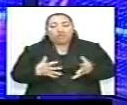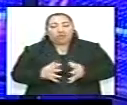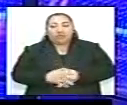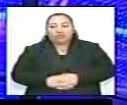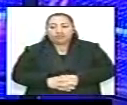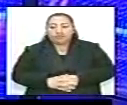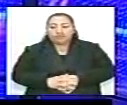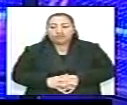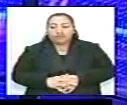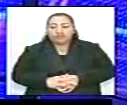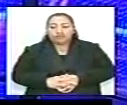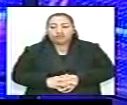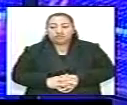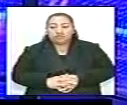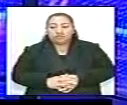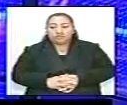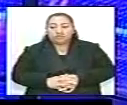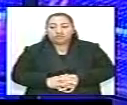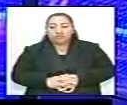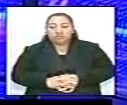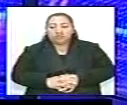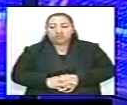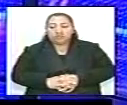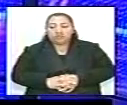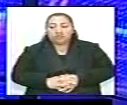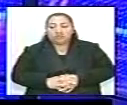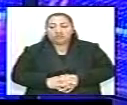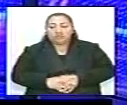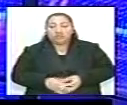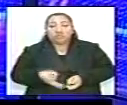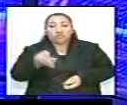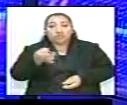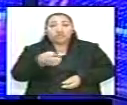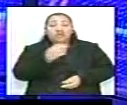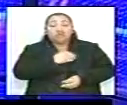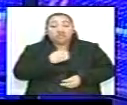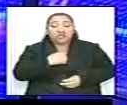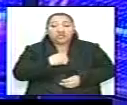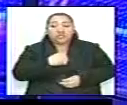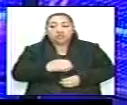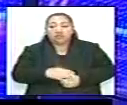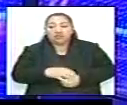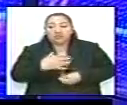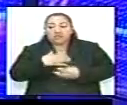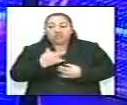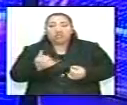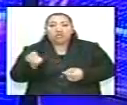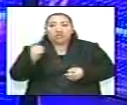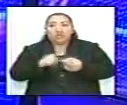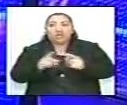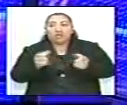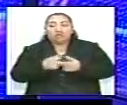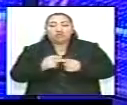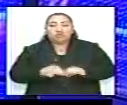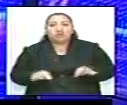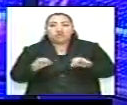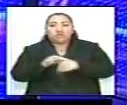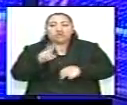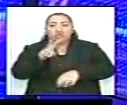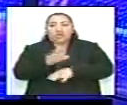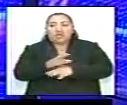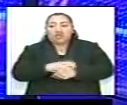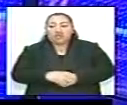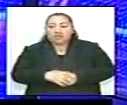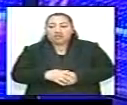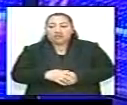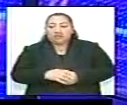de mortalidad se redujo más del 18%. Lo cierto es que la ministra de Salud se presenta ante la comisión respectiva a partir de las 2 de